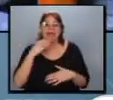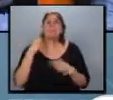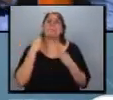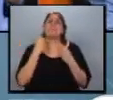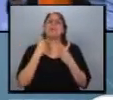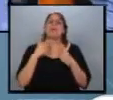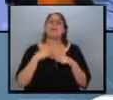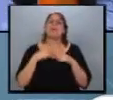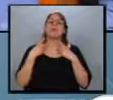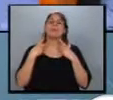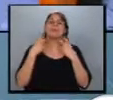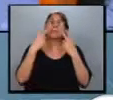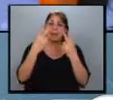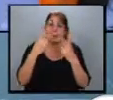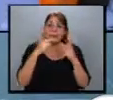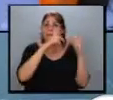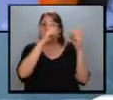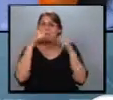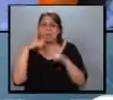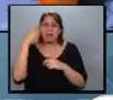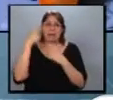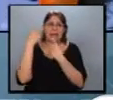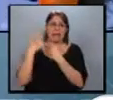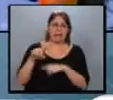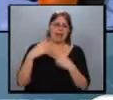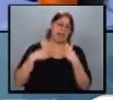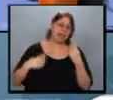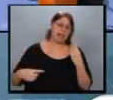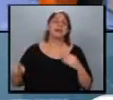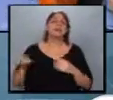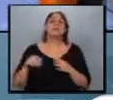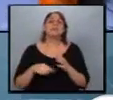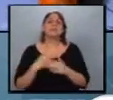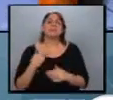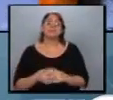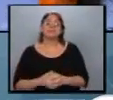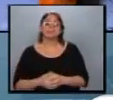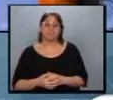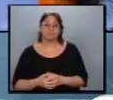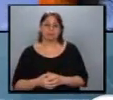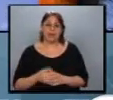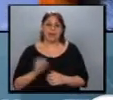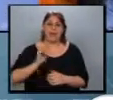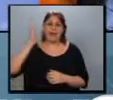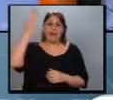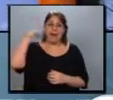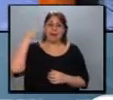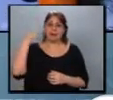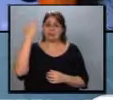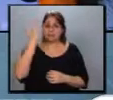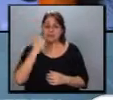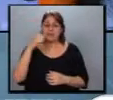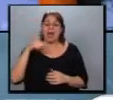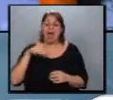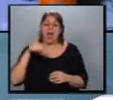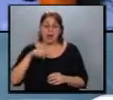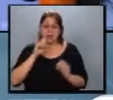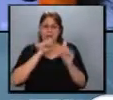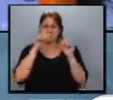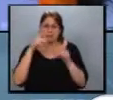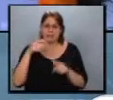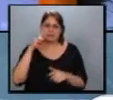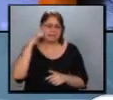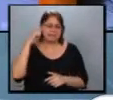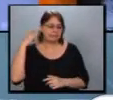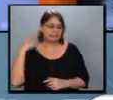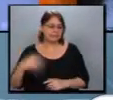nos sacamos fotos, los animales exóticos, bla, bla. Fueron hace 6 años, dice, ahora las veo y me dan vergüenza,